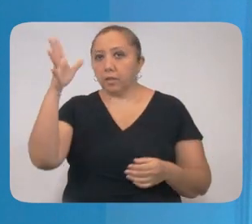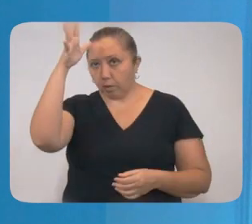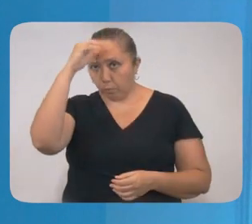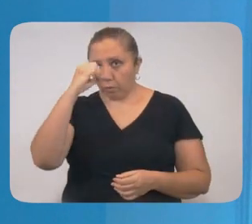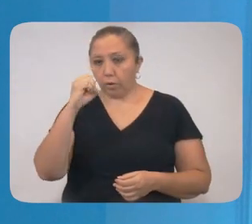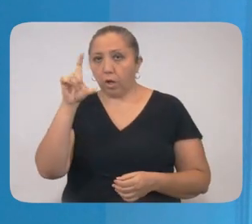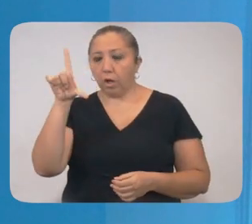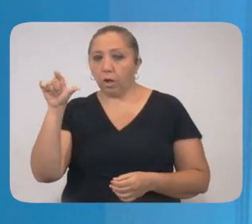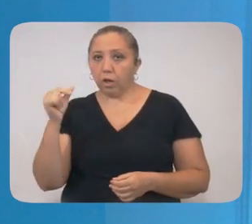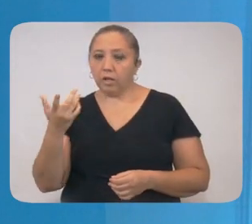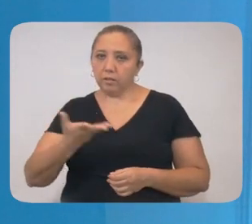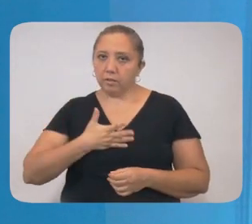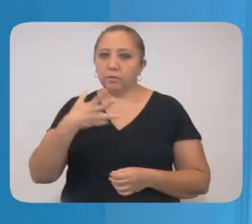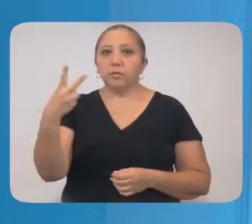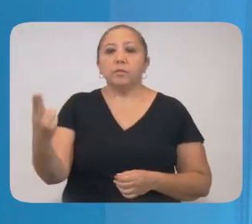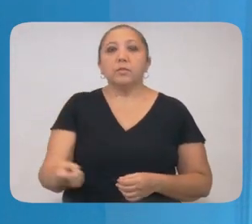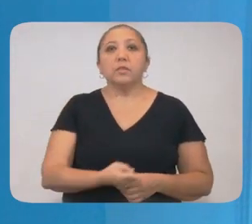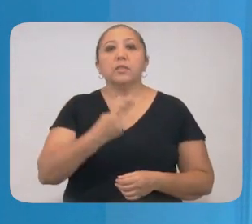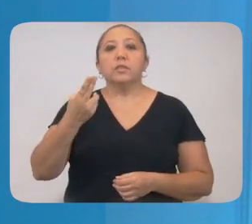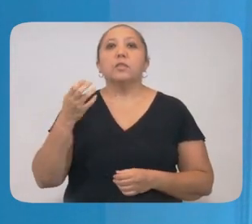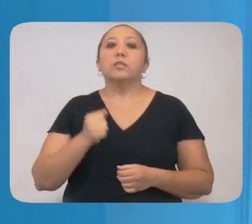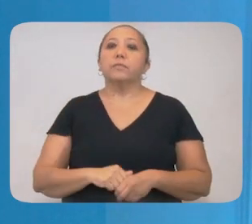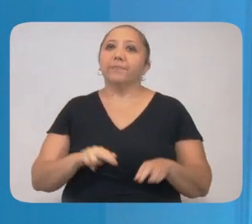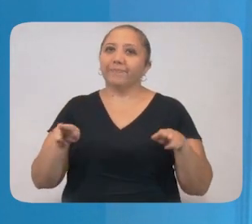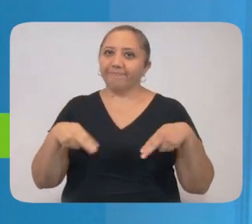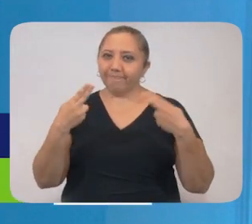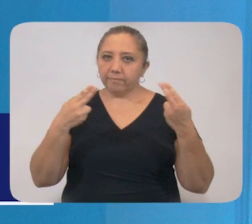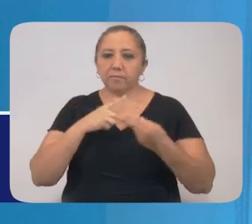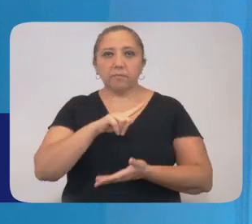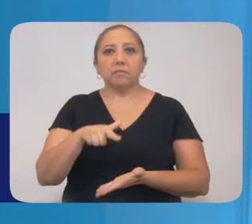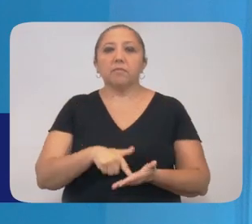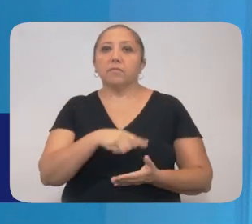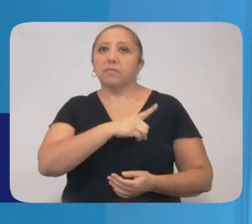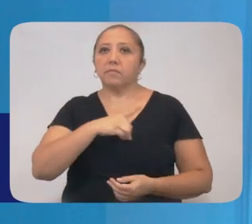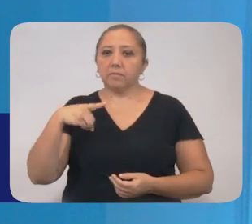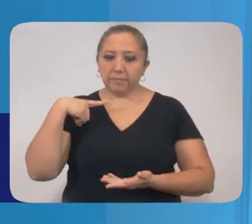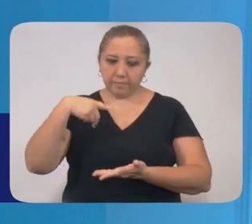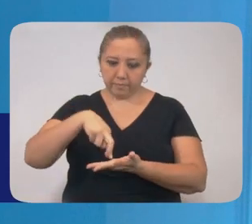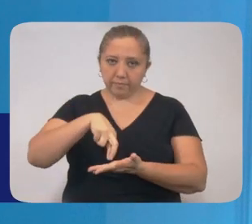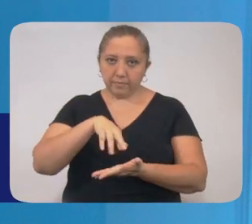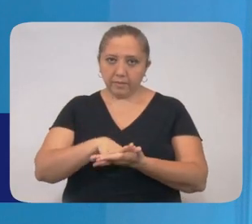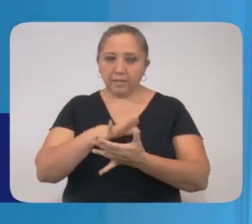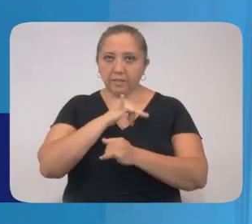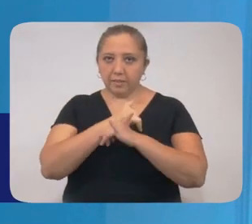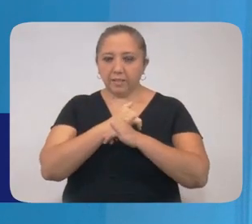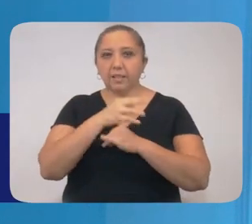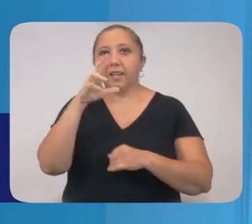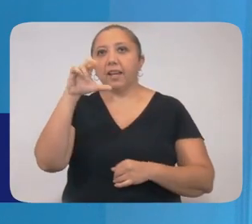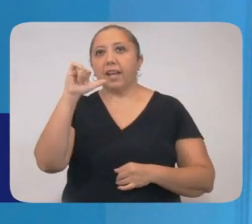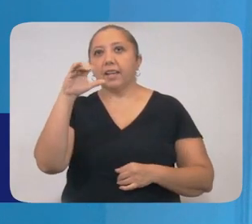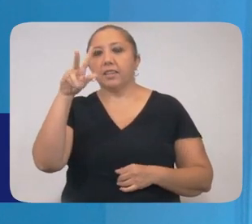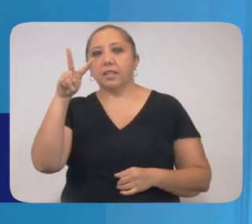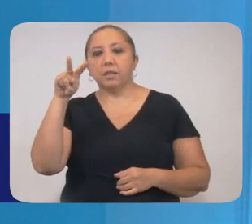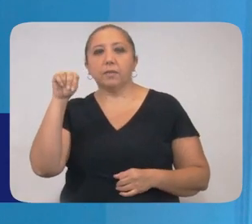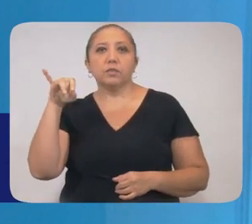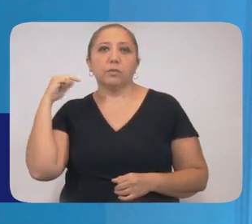acuerdo a la ola que les corresponda, los comercios y establecimientos deben inscribirse en el micrositio